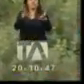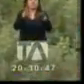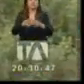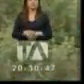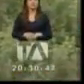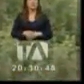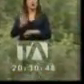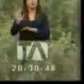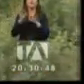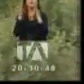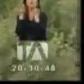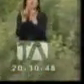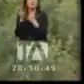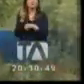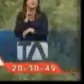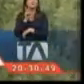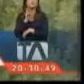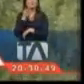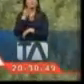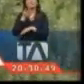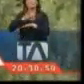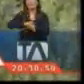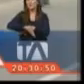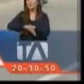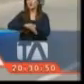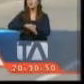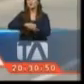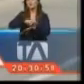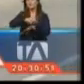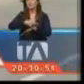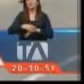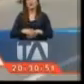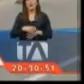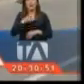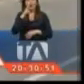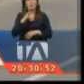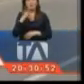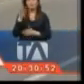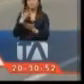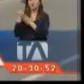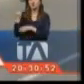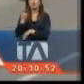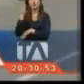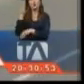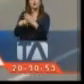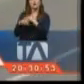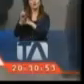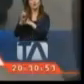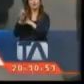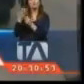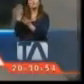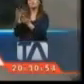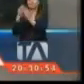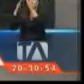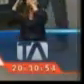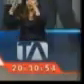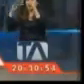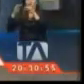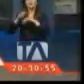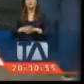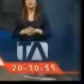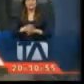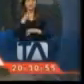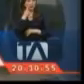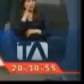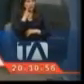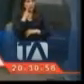de la víctima comentaron fuera de cámaras que después del lamentable suceso, el sujeto llegó solo con su hijo a casa, que ya cuando el menor no vio a